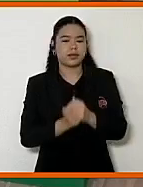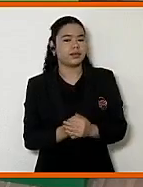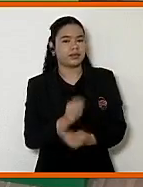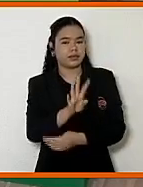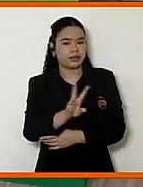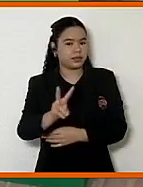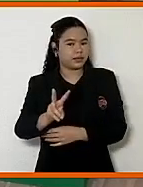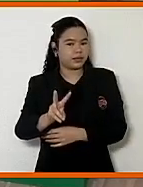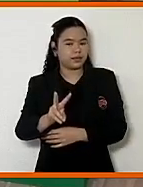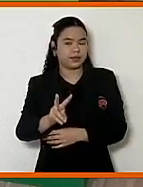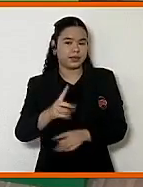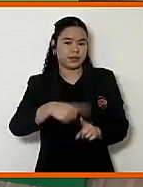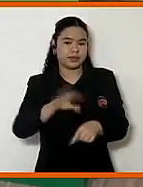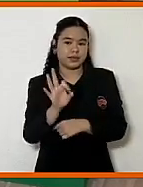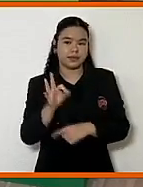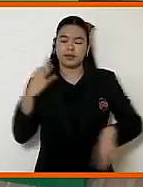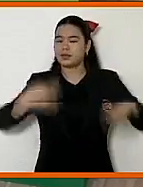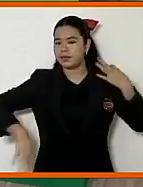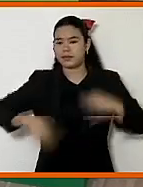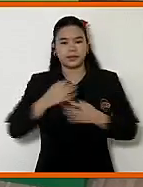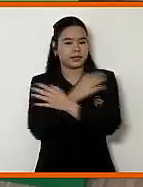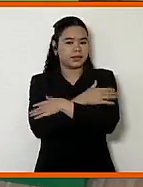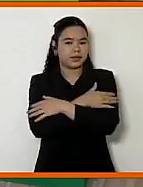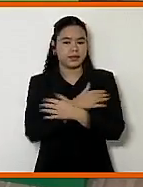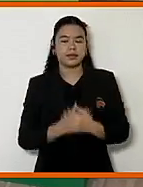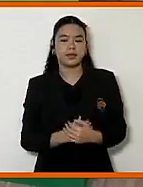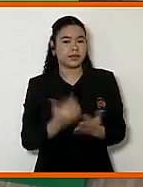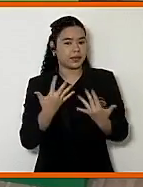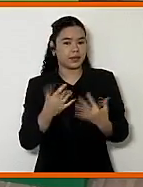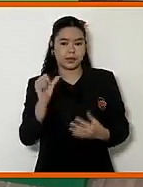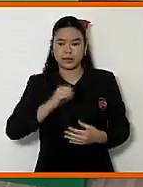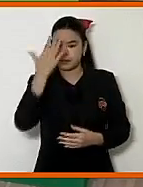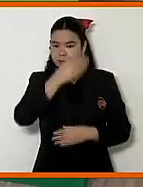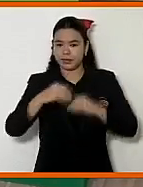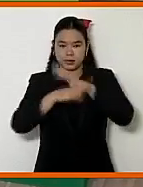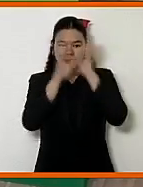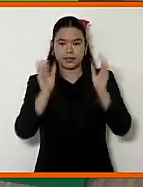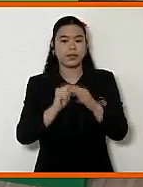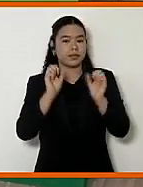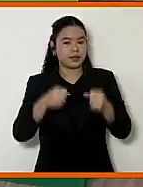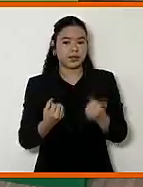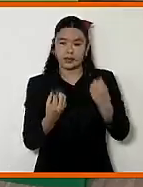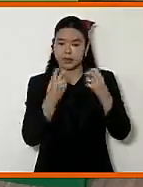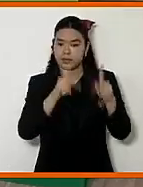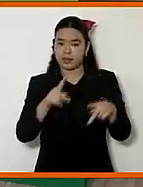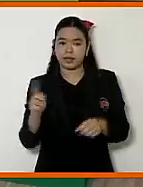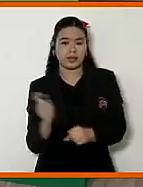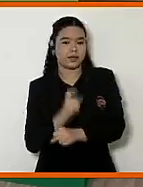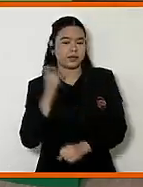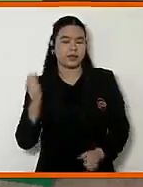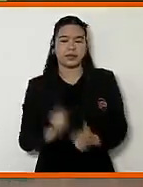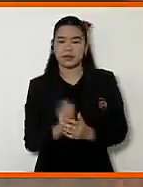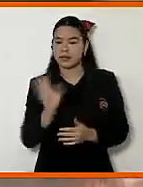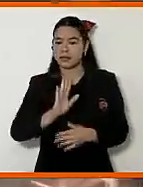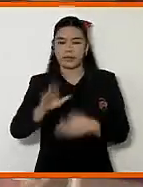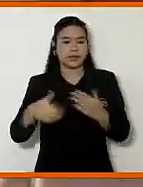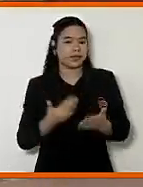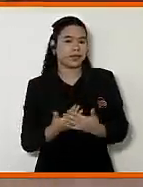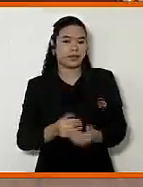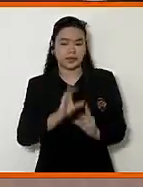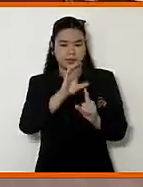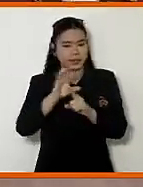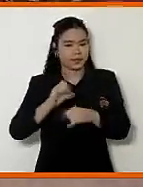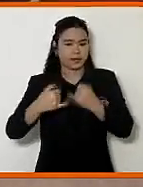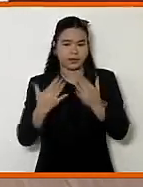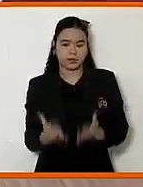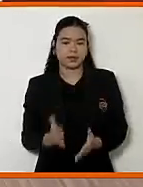42 + 9 Felicidades Espero que en esta hermosa mañana tengamos muchísimo ganadores Nos despedimos de cada uno de